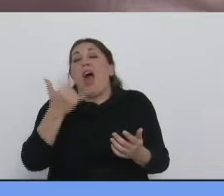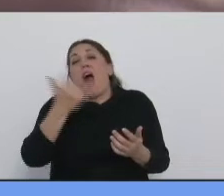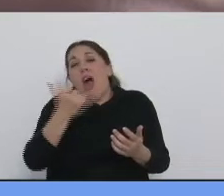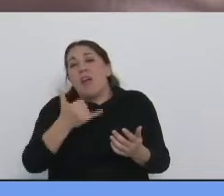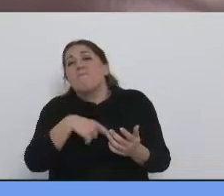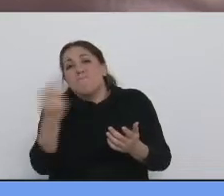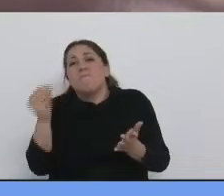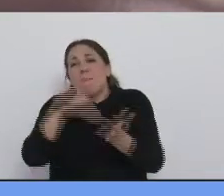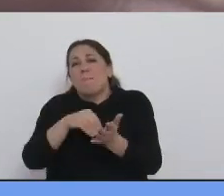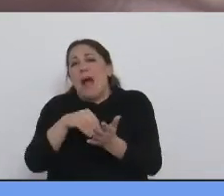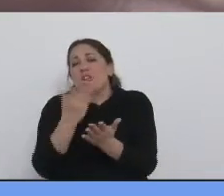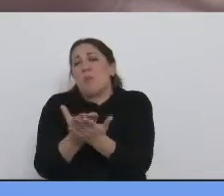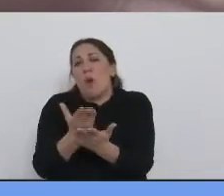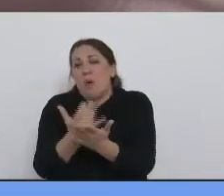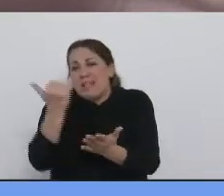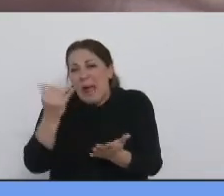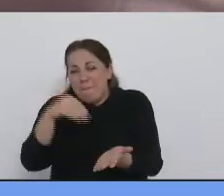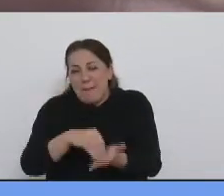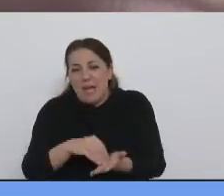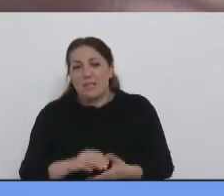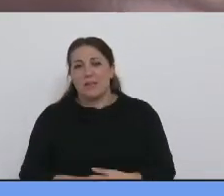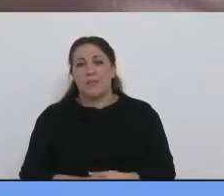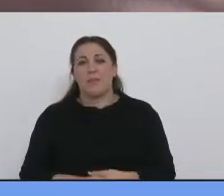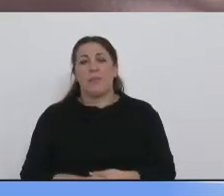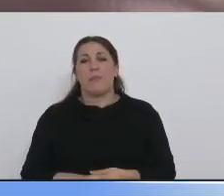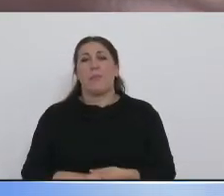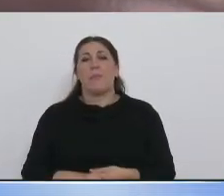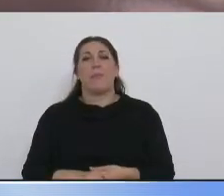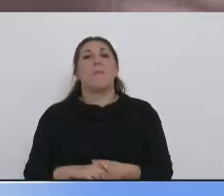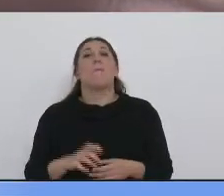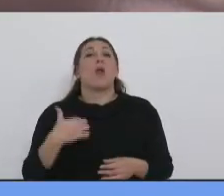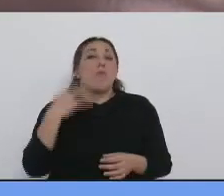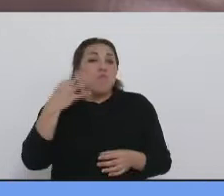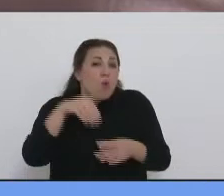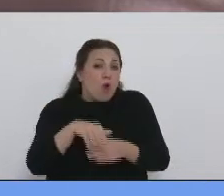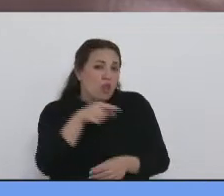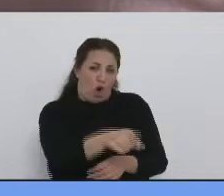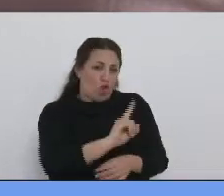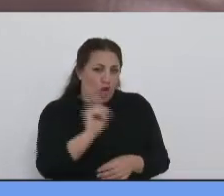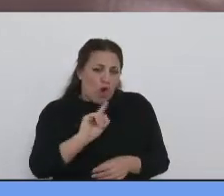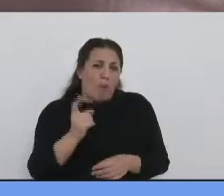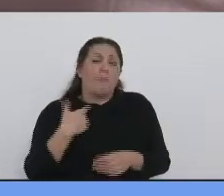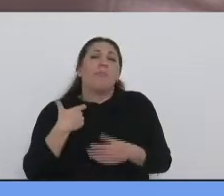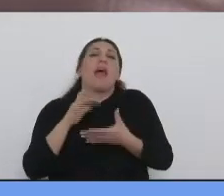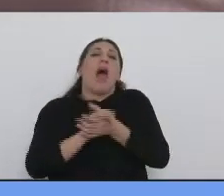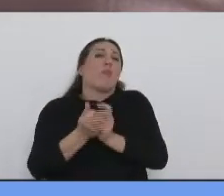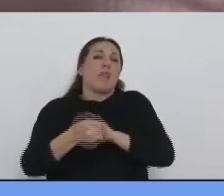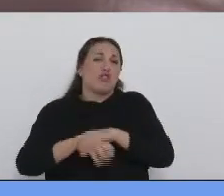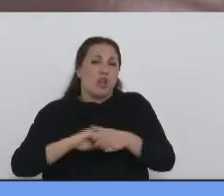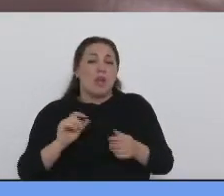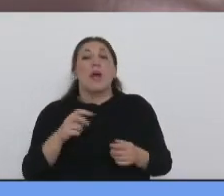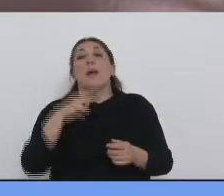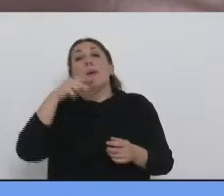se manifestaron pero vamos a votar en contra si no vamos a tenernos y en el caso de venezuela en